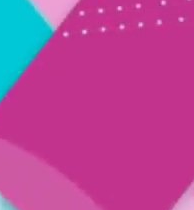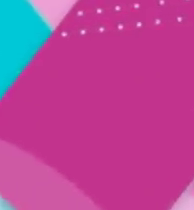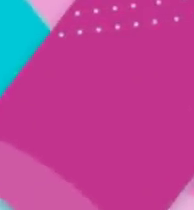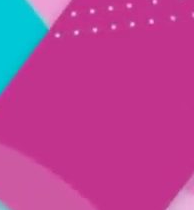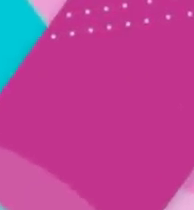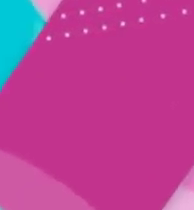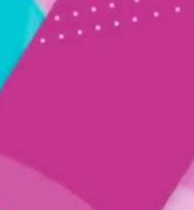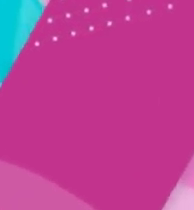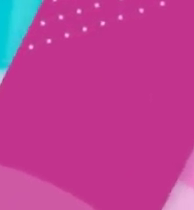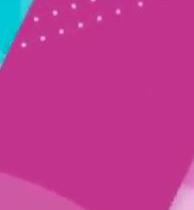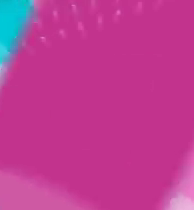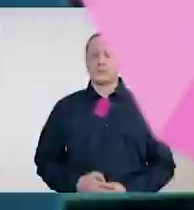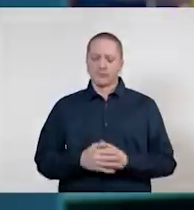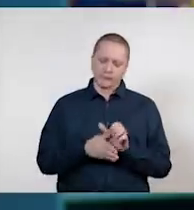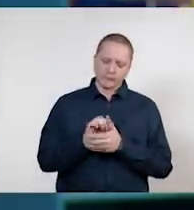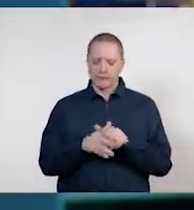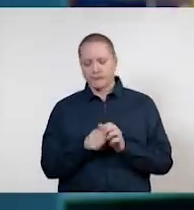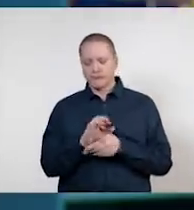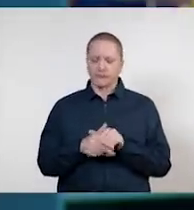continuamos.